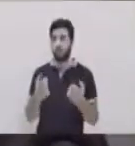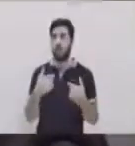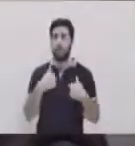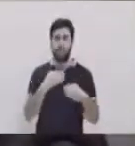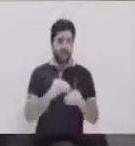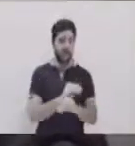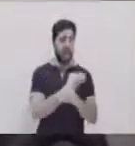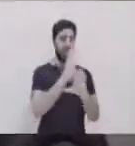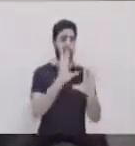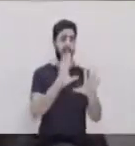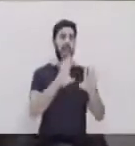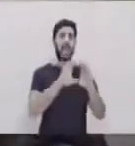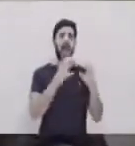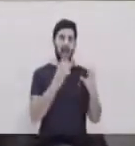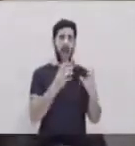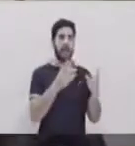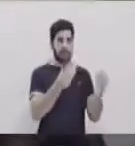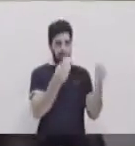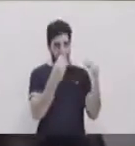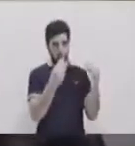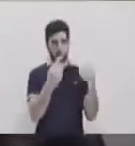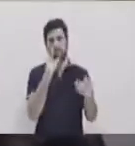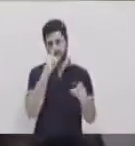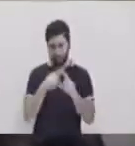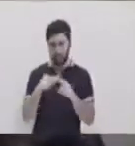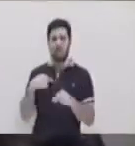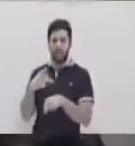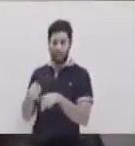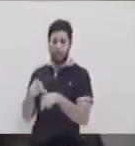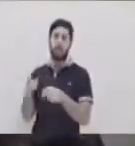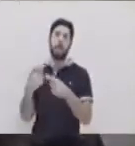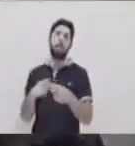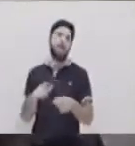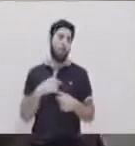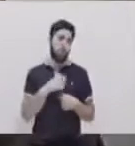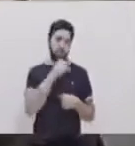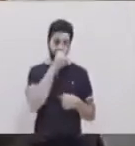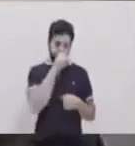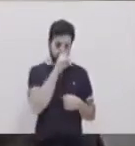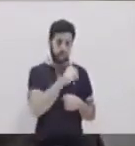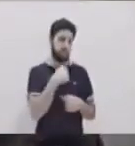recibía mis clases en la mañana porque también tengo la opción de recibir en la tarde, pero los